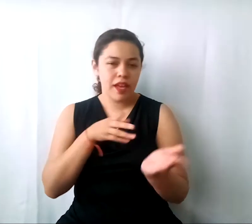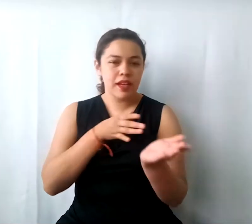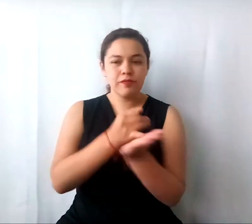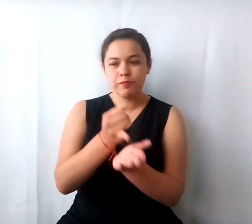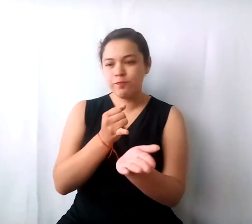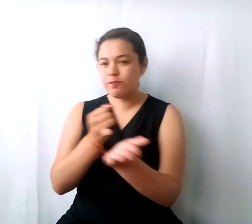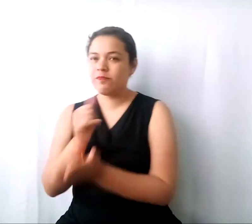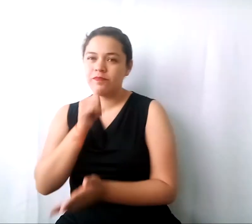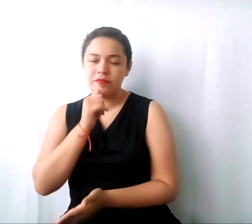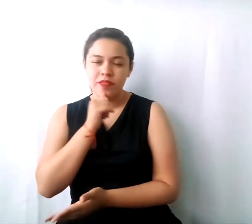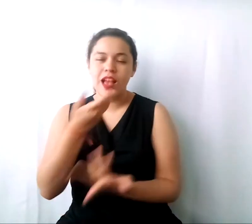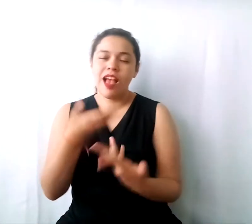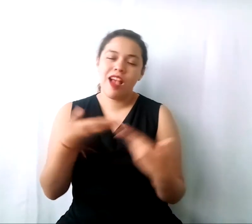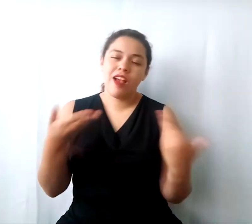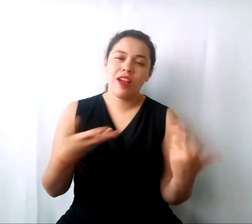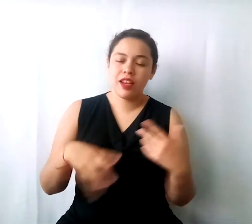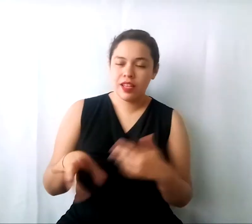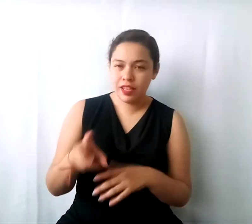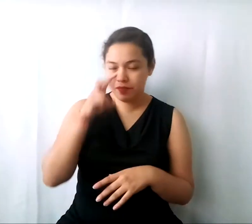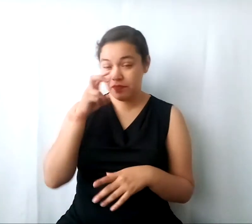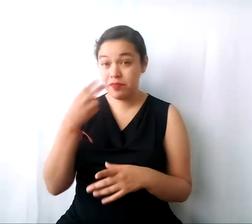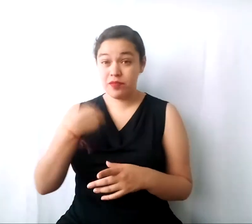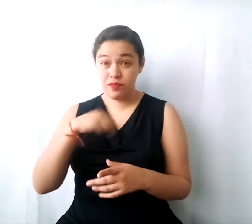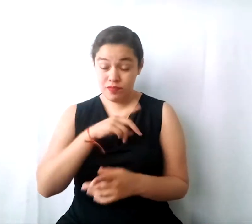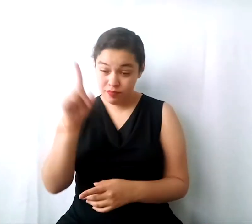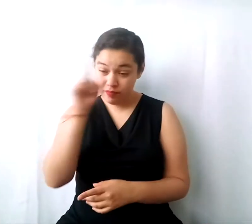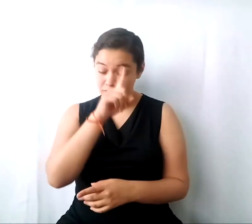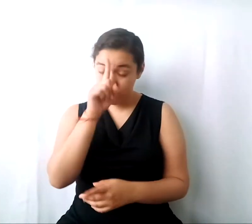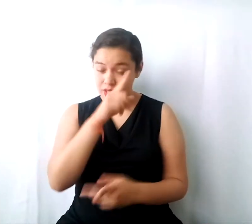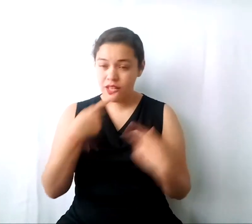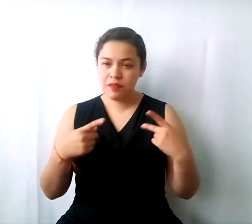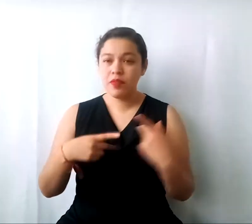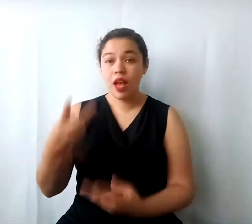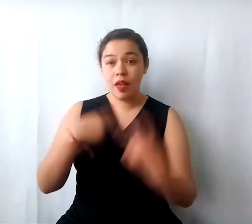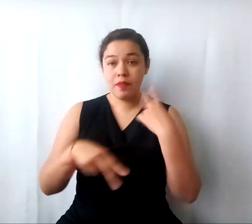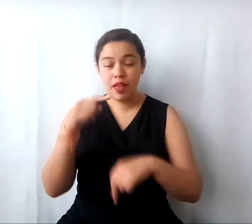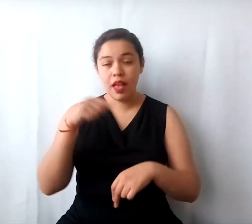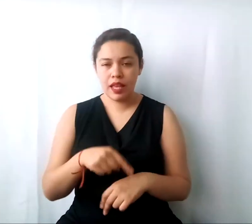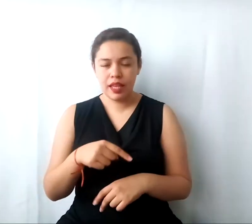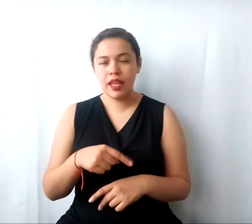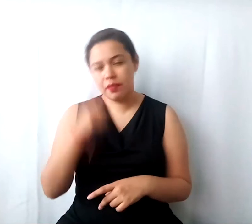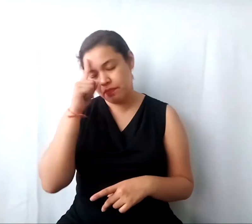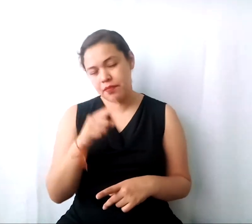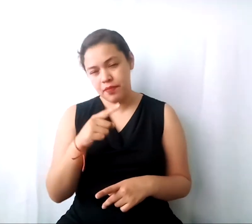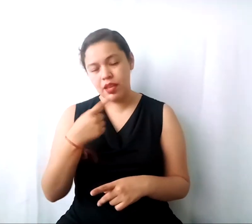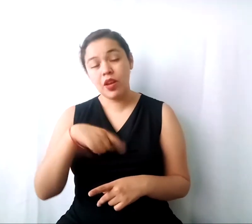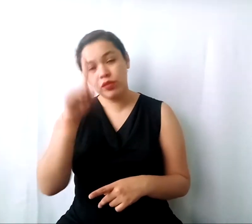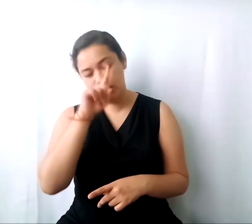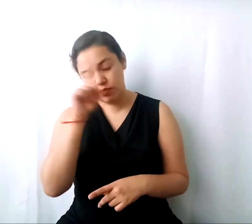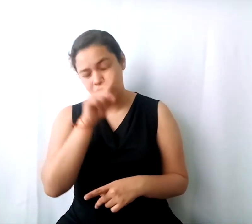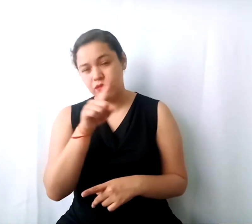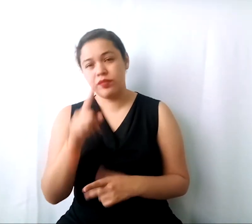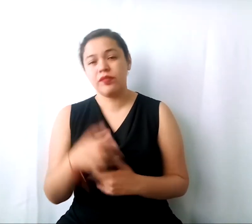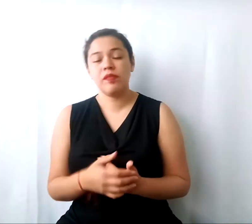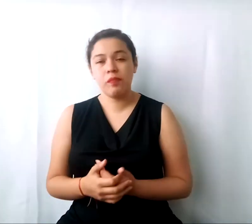mundo está exigiéndolo. Incluso nosotros les recomendamos a los clientes que asesoramos es si